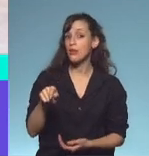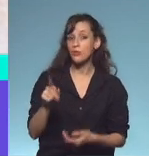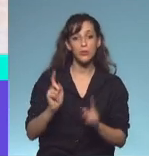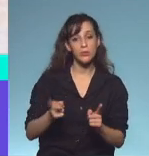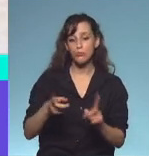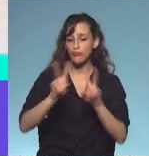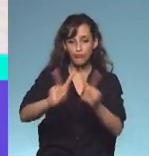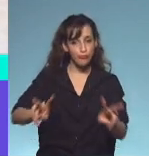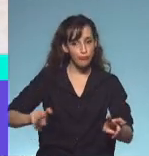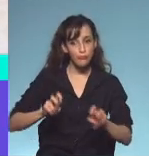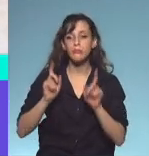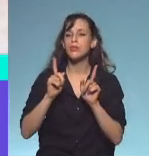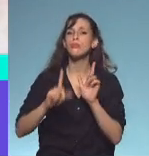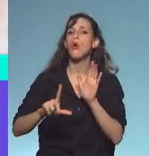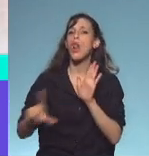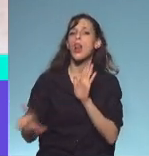en el proyecto de ley